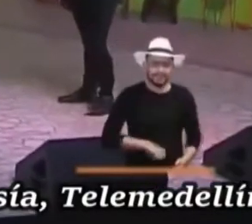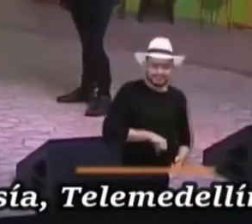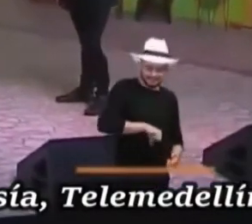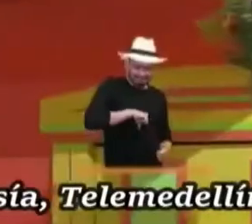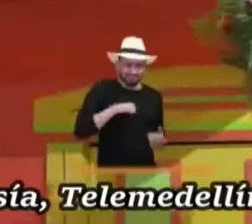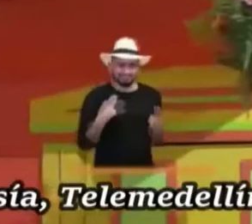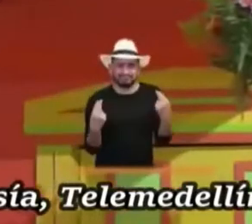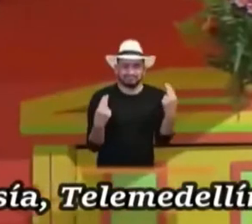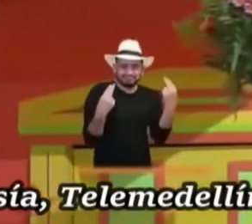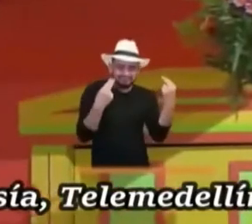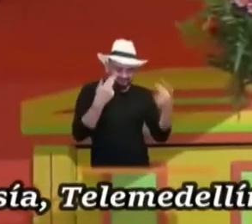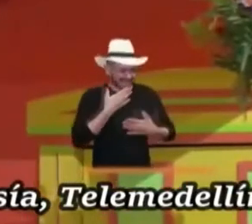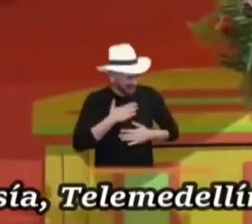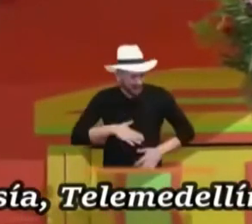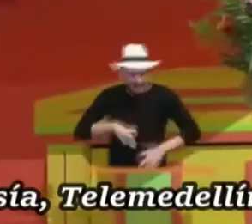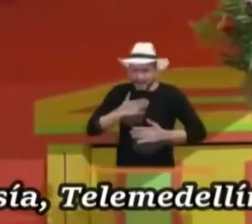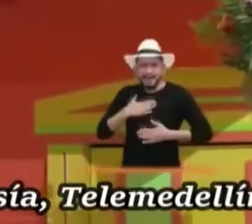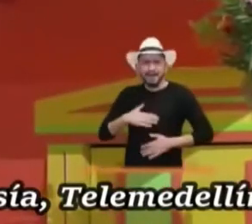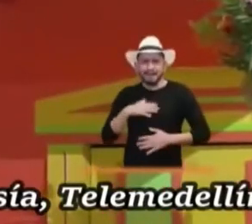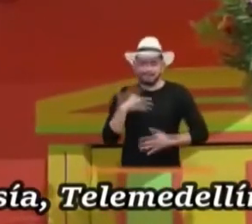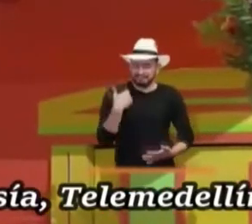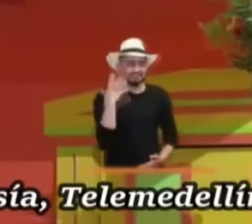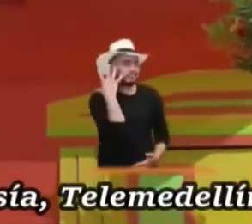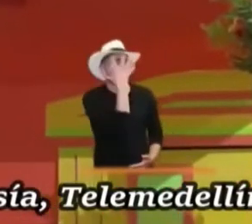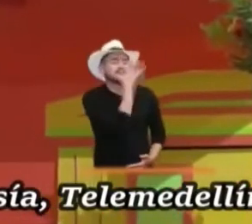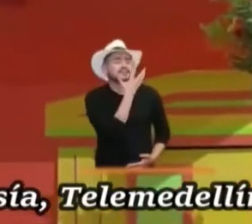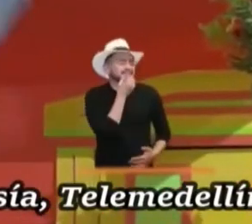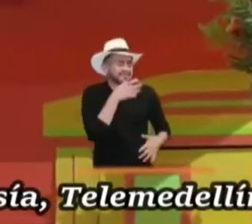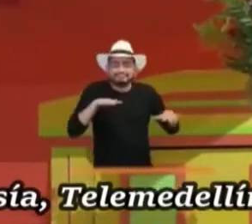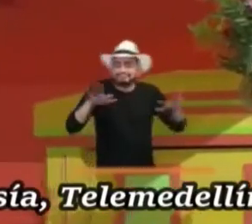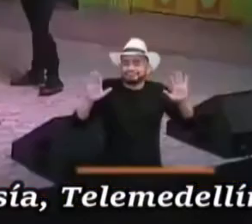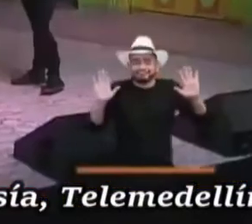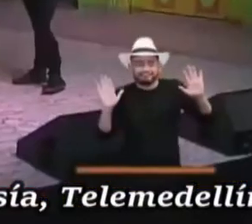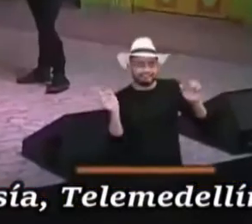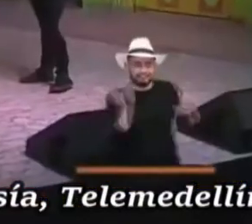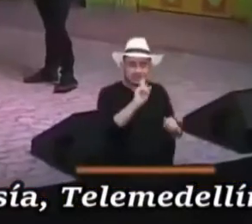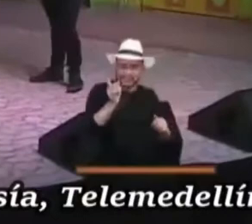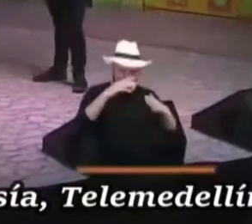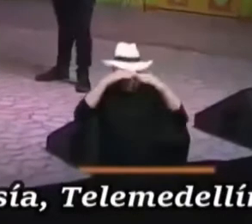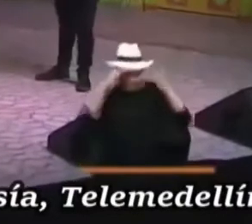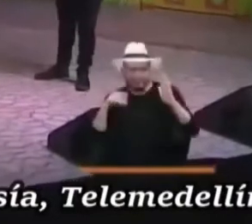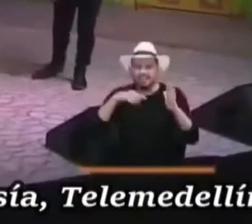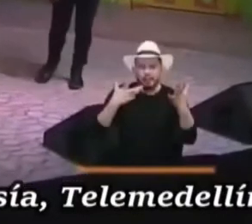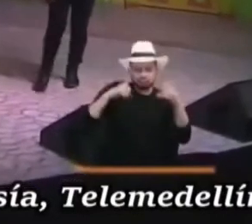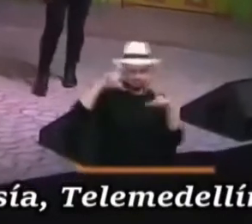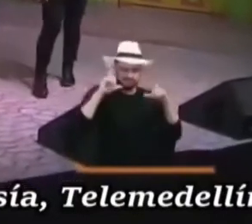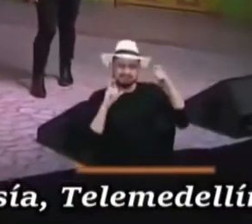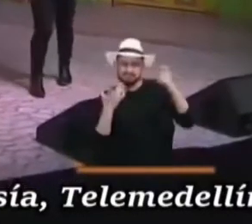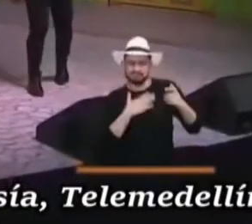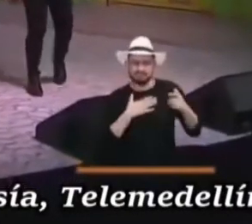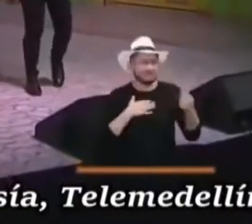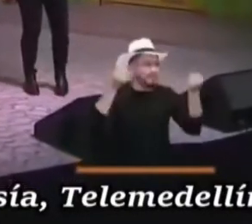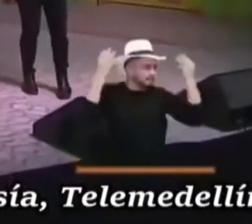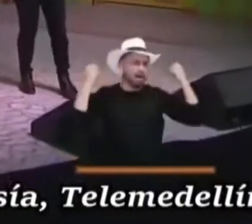Está muy bonita y buena, y es una foto en mi casa, en la que tengo en Santa Elena.